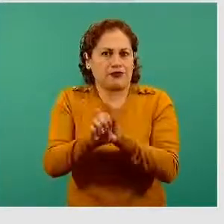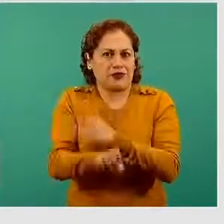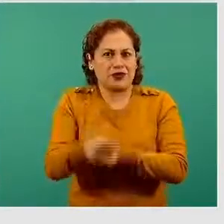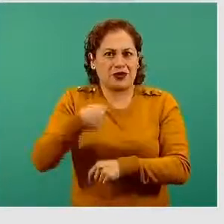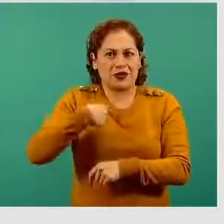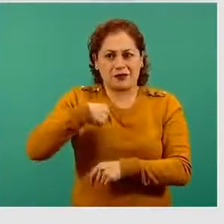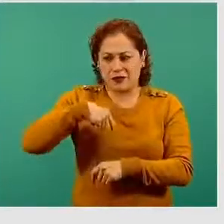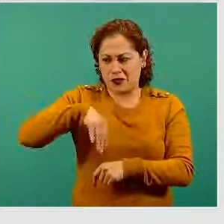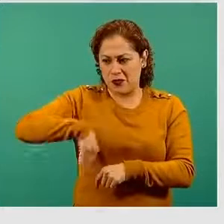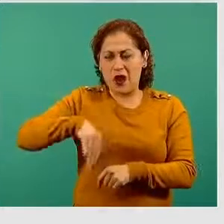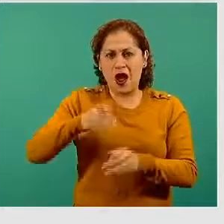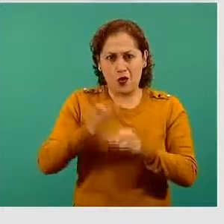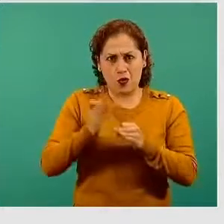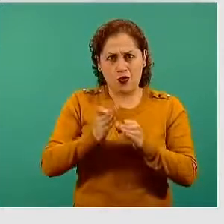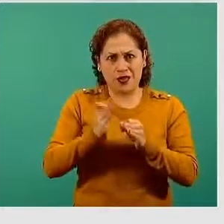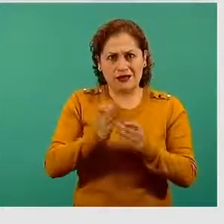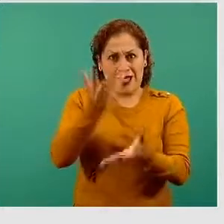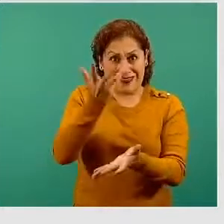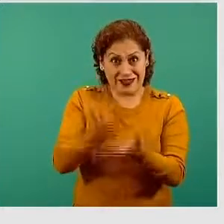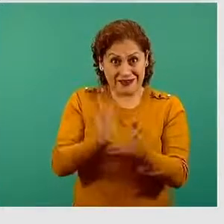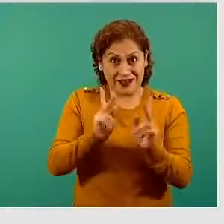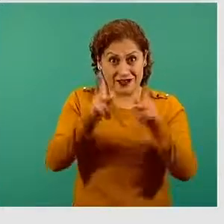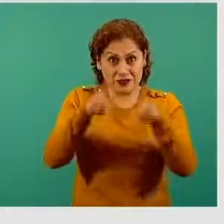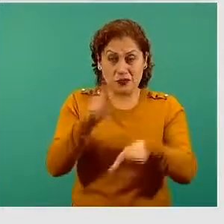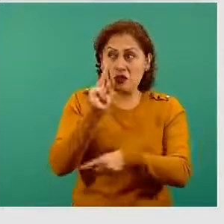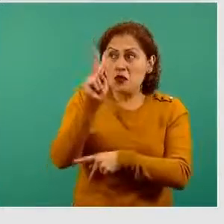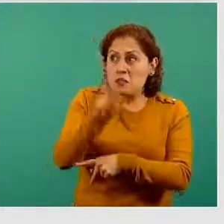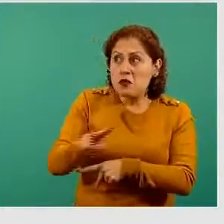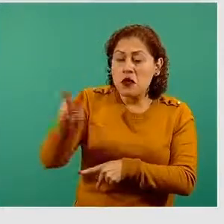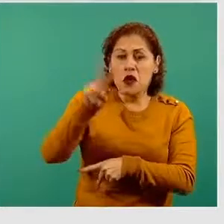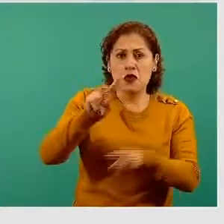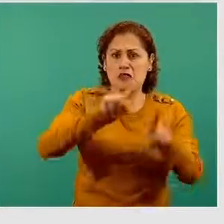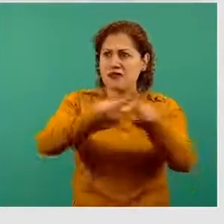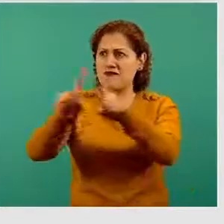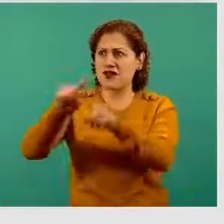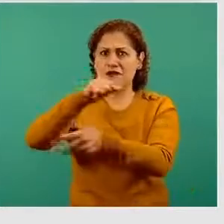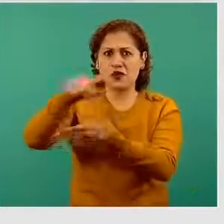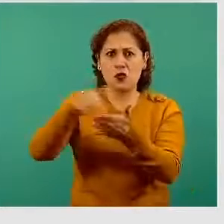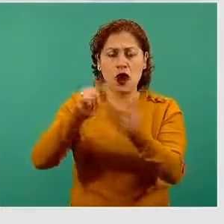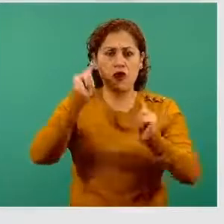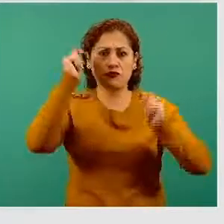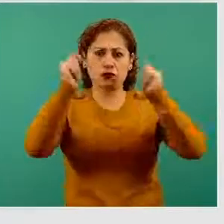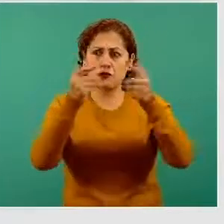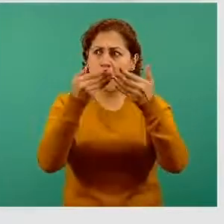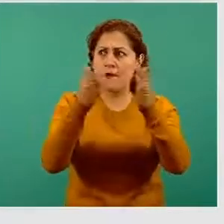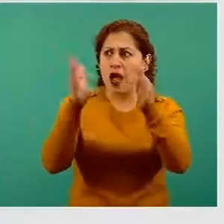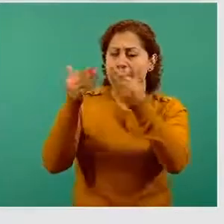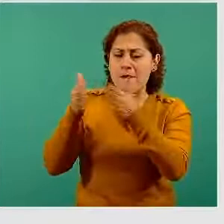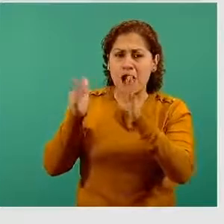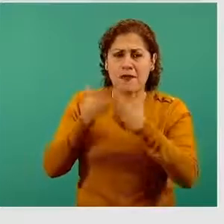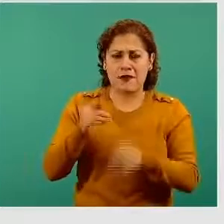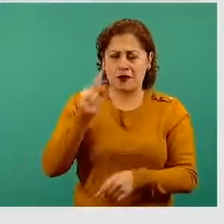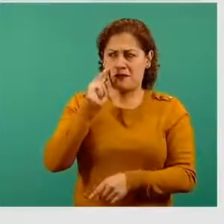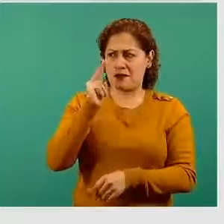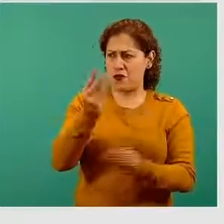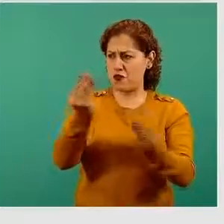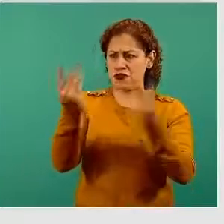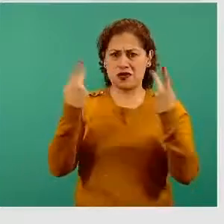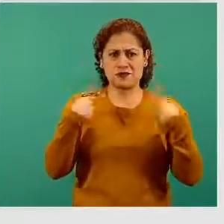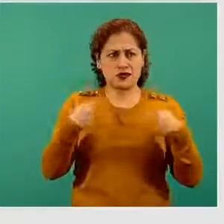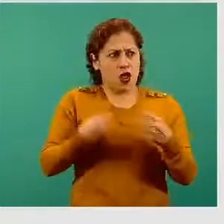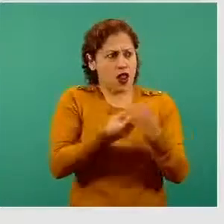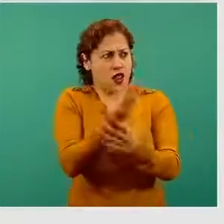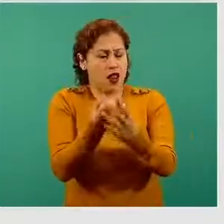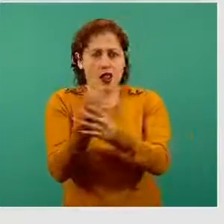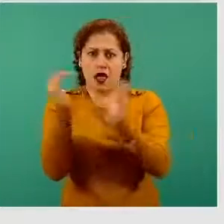estaban llenas, también pues los locales comerciales, establecimientos, vimos que ve muchísima gente en la calle y si prevén